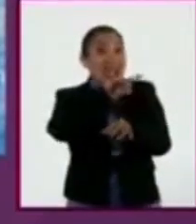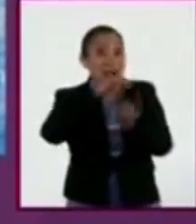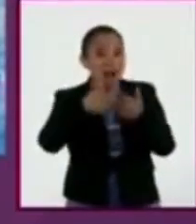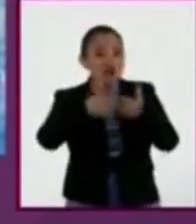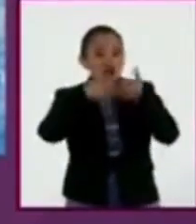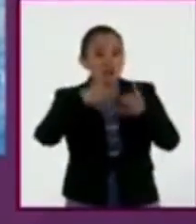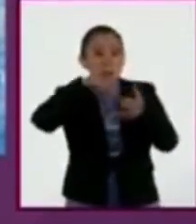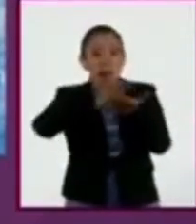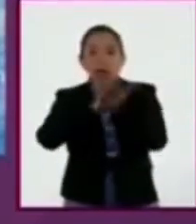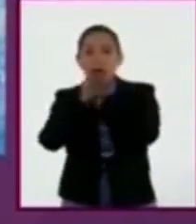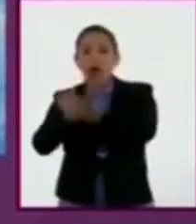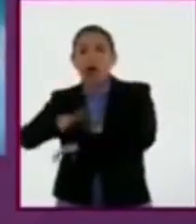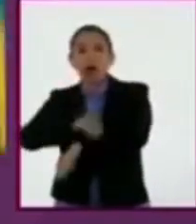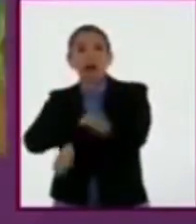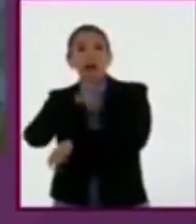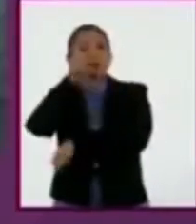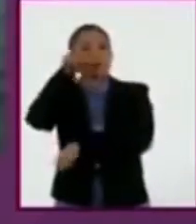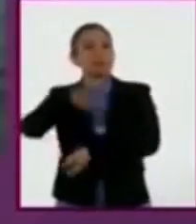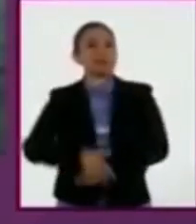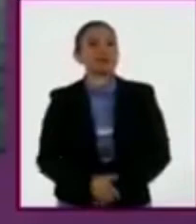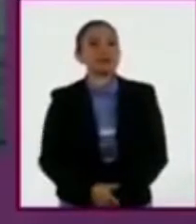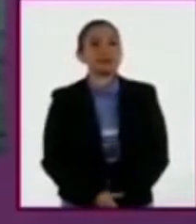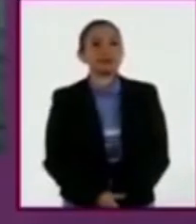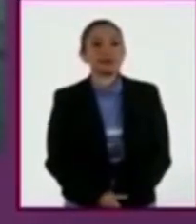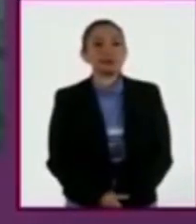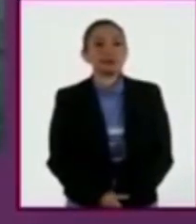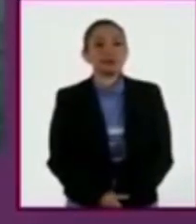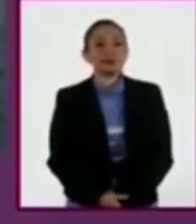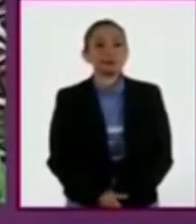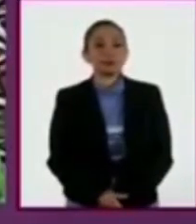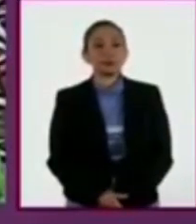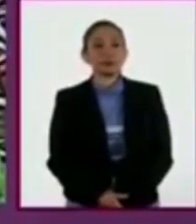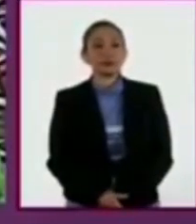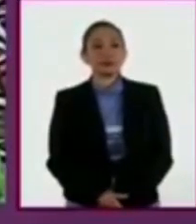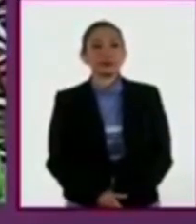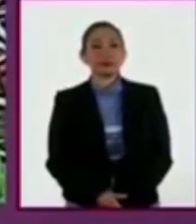para transformarla en energía eléctrica.